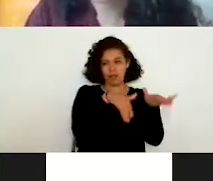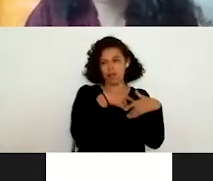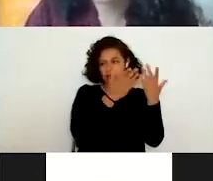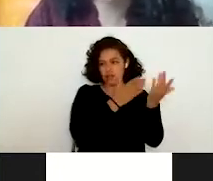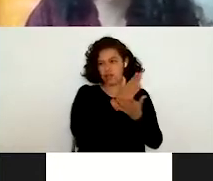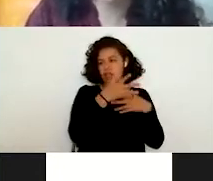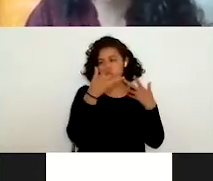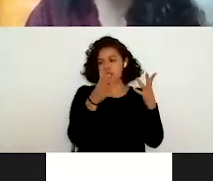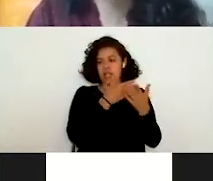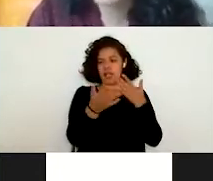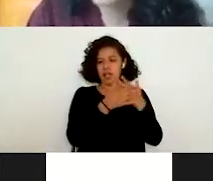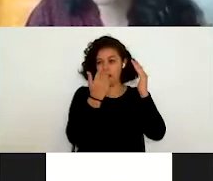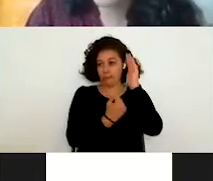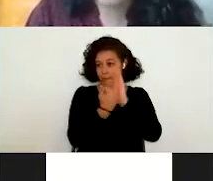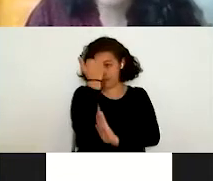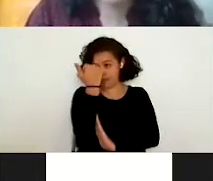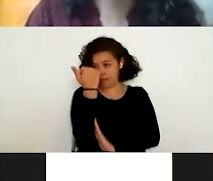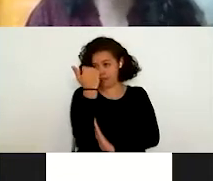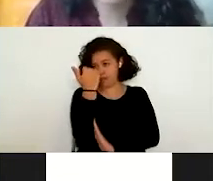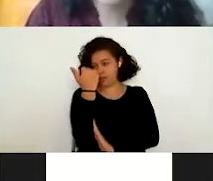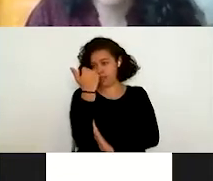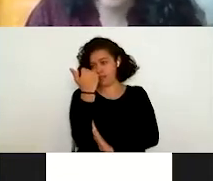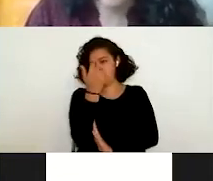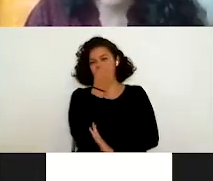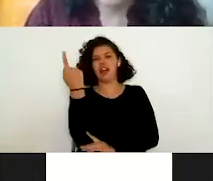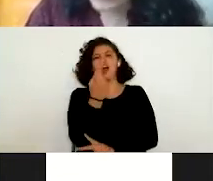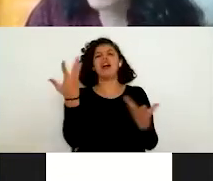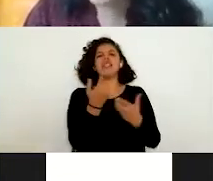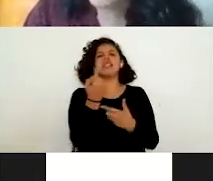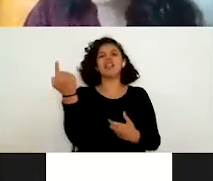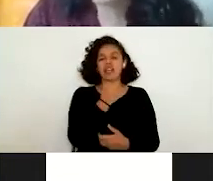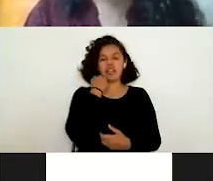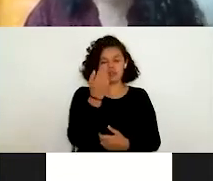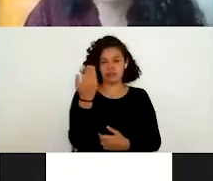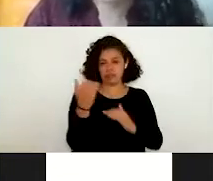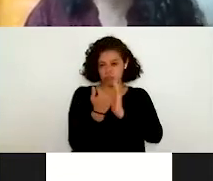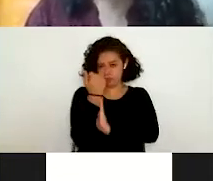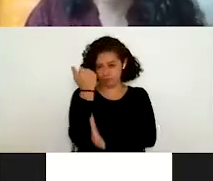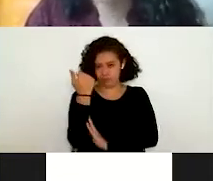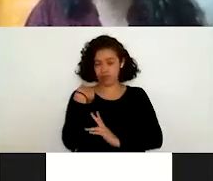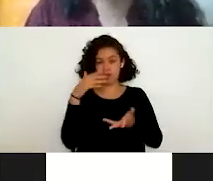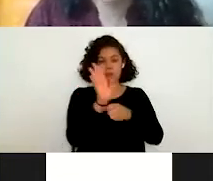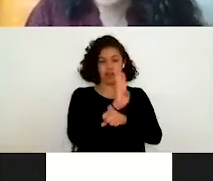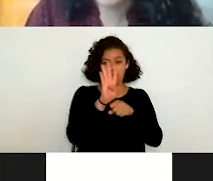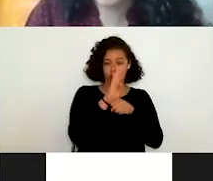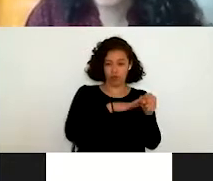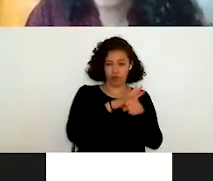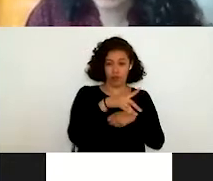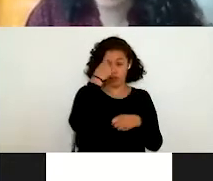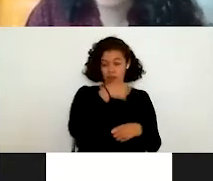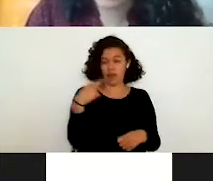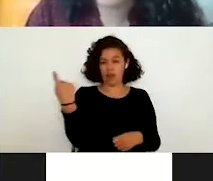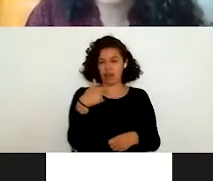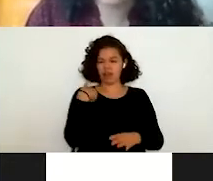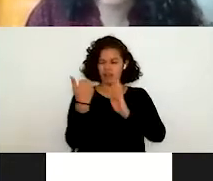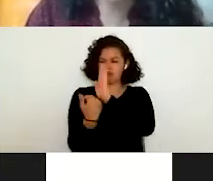nuestro verbo, incrementar. ¿Qué queremos hacer? Incrementar. ¿Qué beneficio vamos a tener? Es decir, ¿para qué quiero incrementar